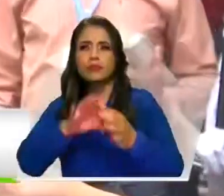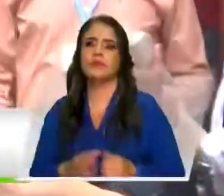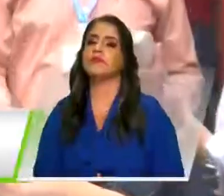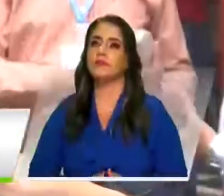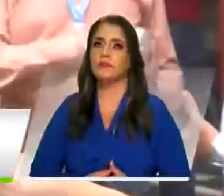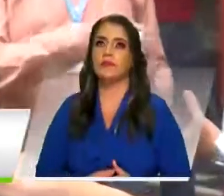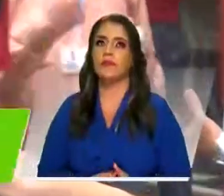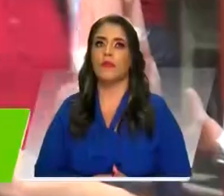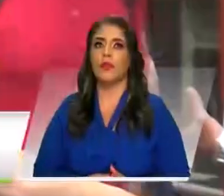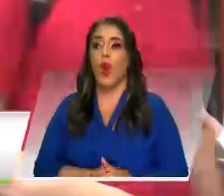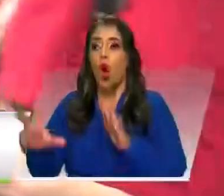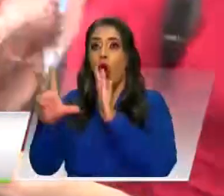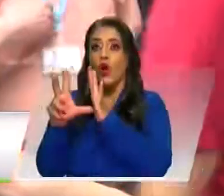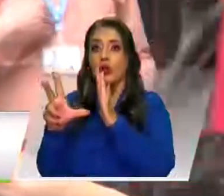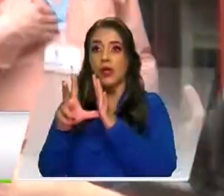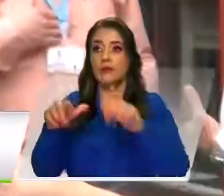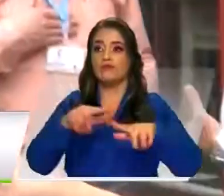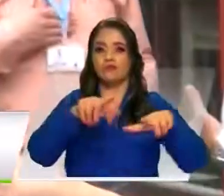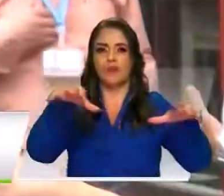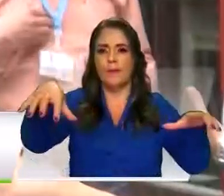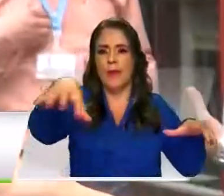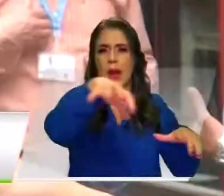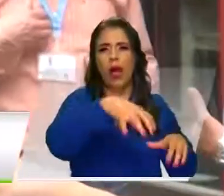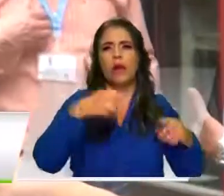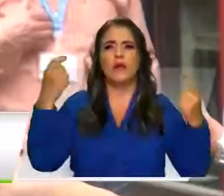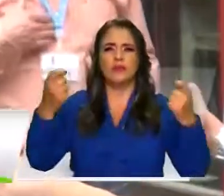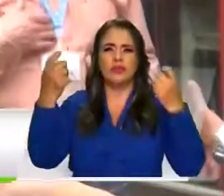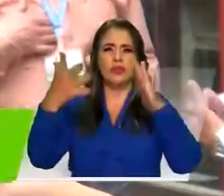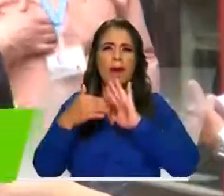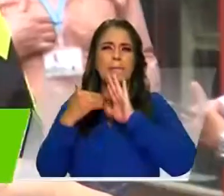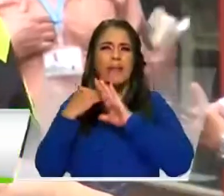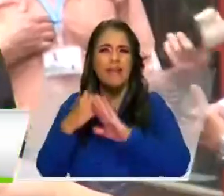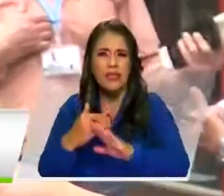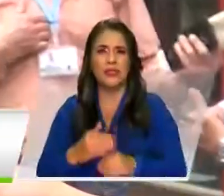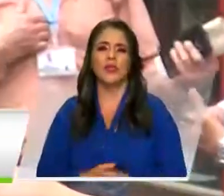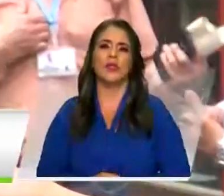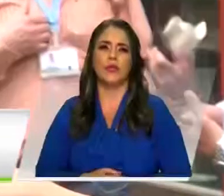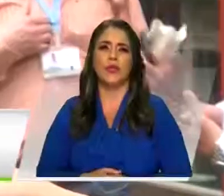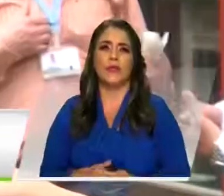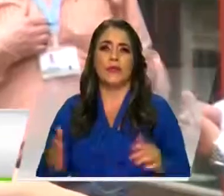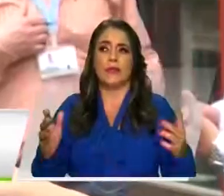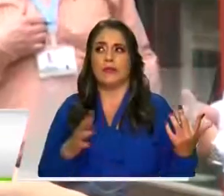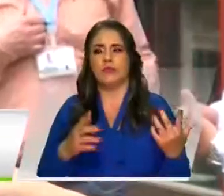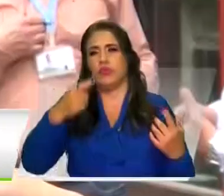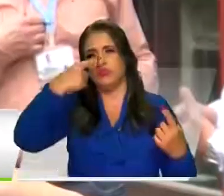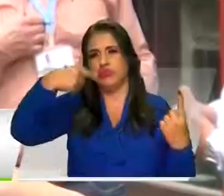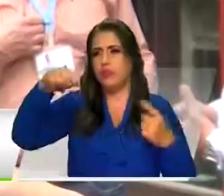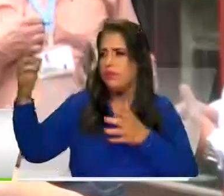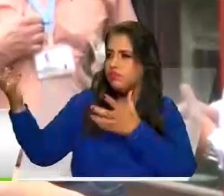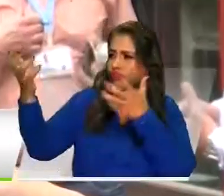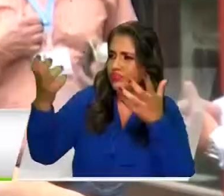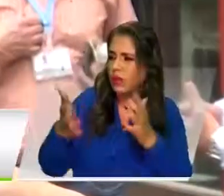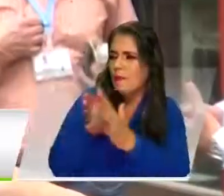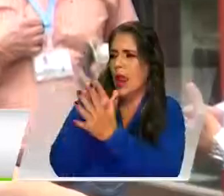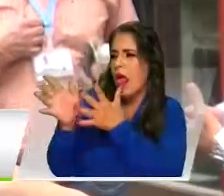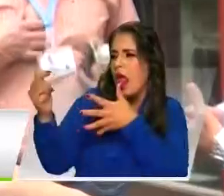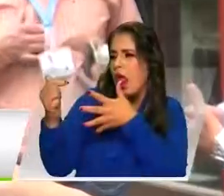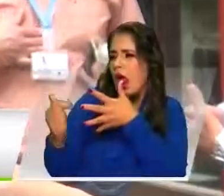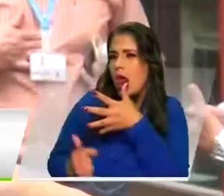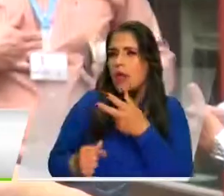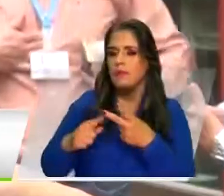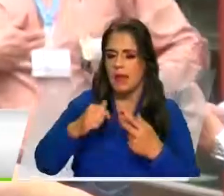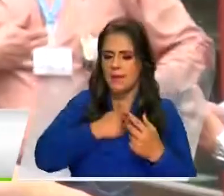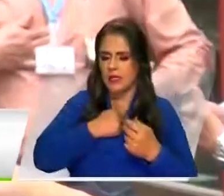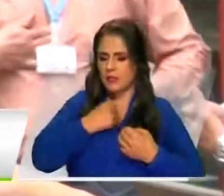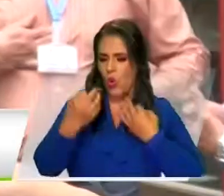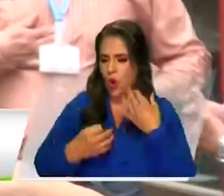los hostales, con los hoteles, para hacer campañas de prevención frente a los turistas, darles a conocer medidas de